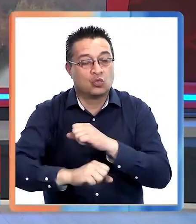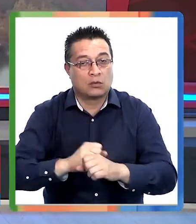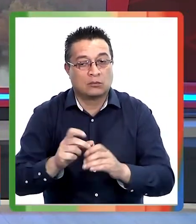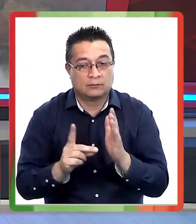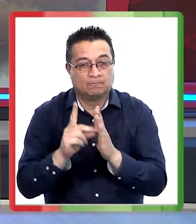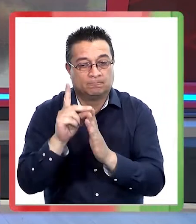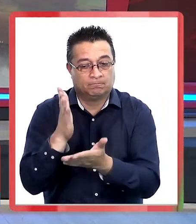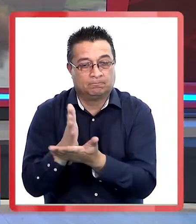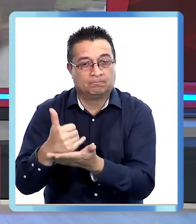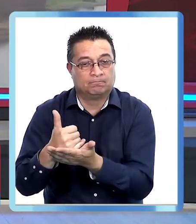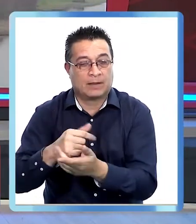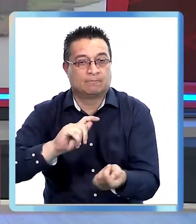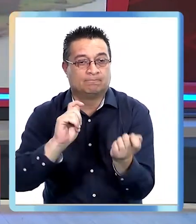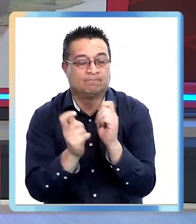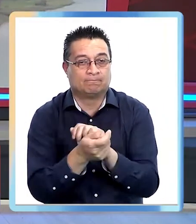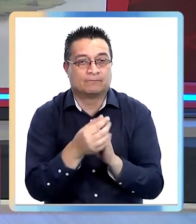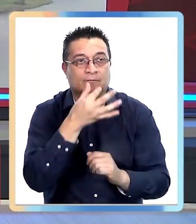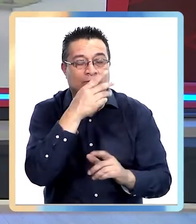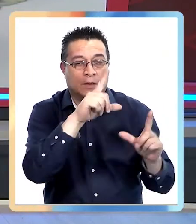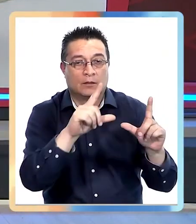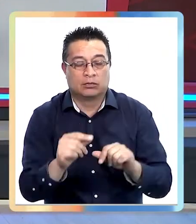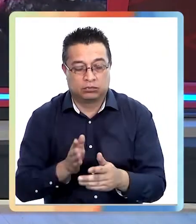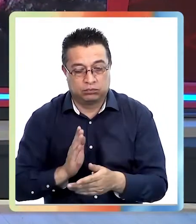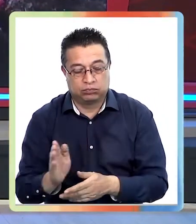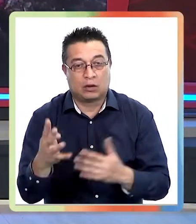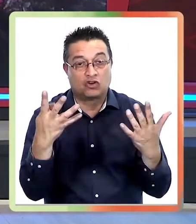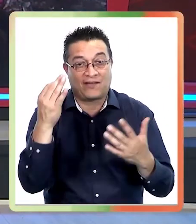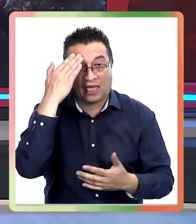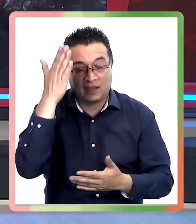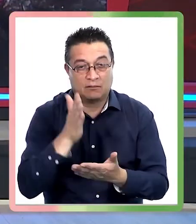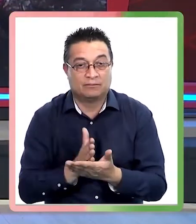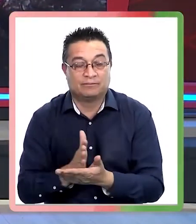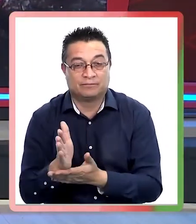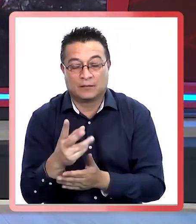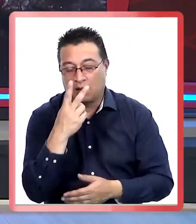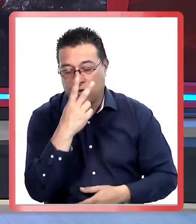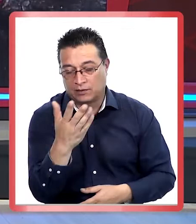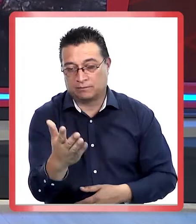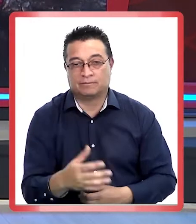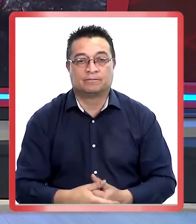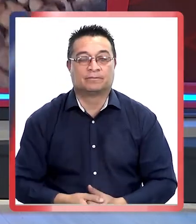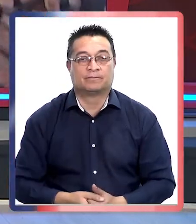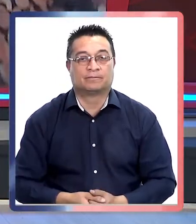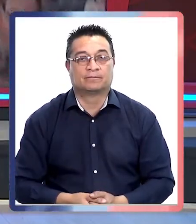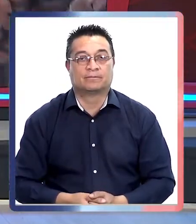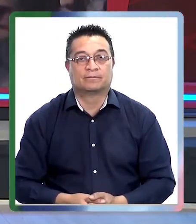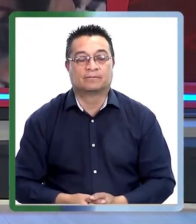para el desarrollo de un plan de descontaminación ambiental que debe estar en marcha en 90 días más. Santa María Televisión nos explica.